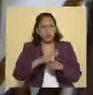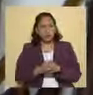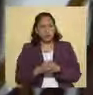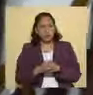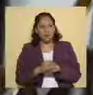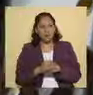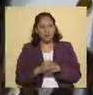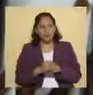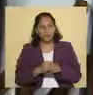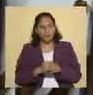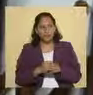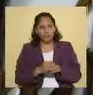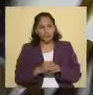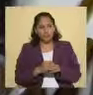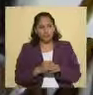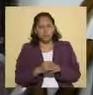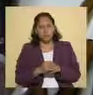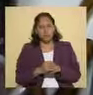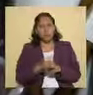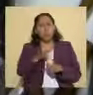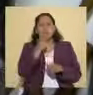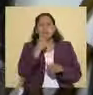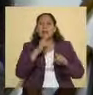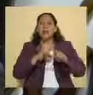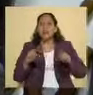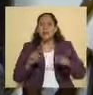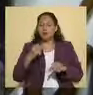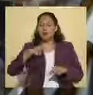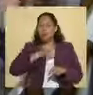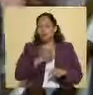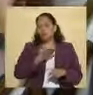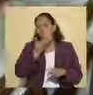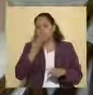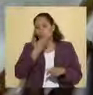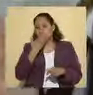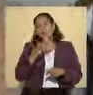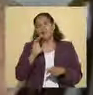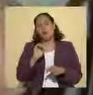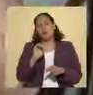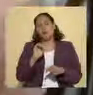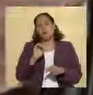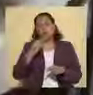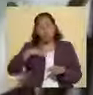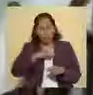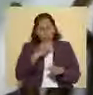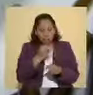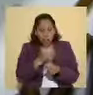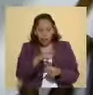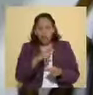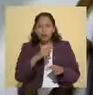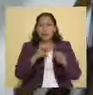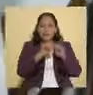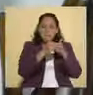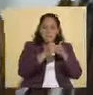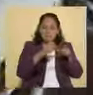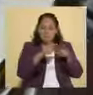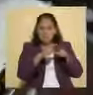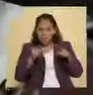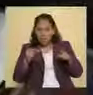un poquito de limón no es algo diferente no estamos acostumbrados O al menos estamos haciendo ahorita que si el pan